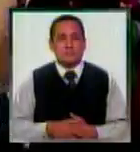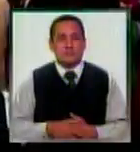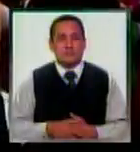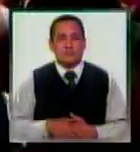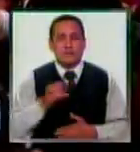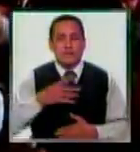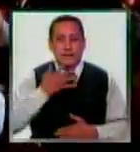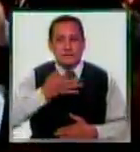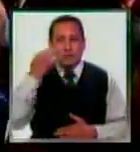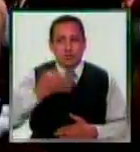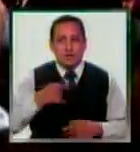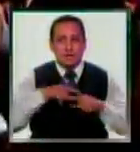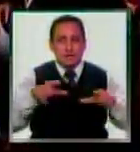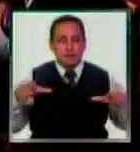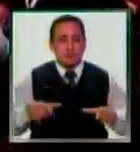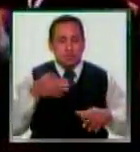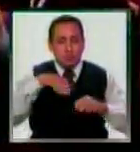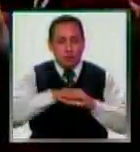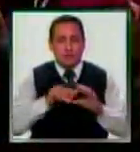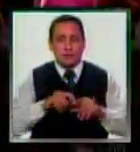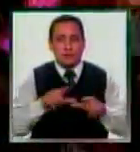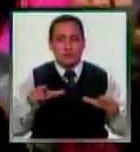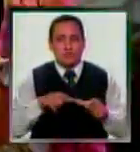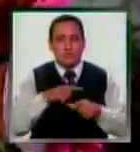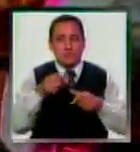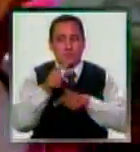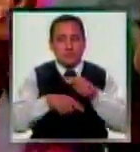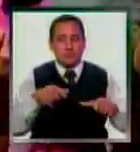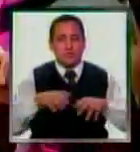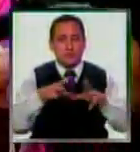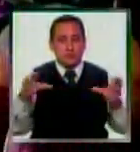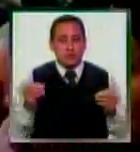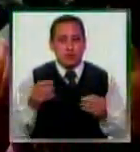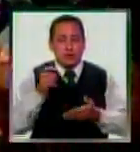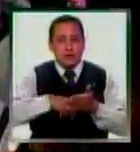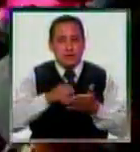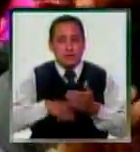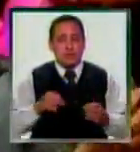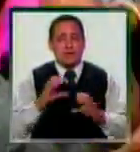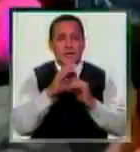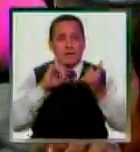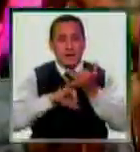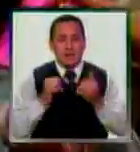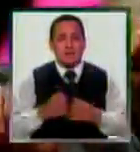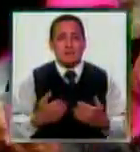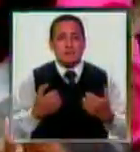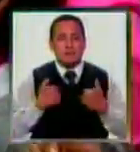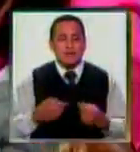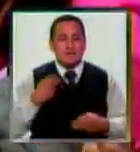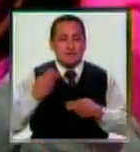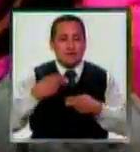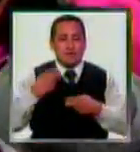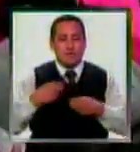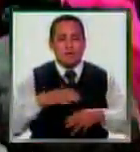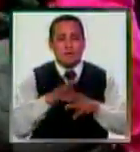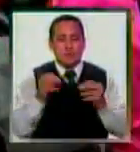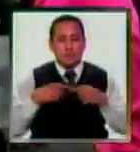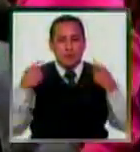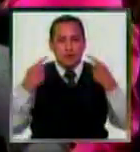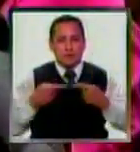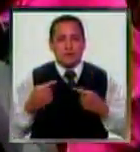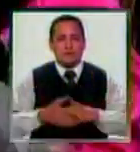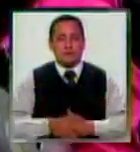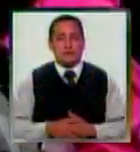mientras no teníamos nosotros la seguridad de estas reservas, el polo petroquímico y el gasoducto tenía dificultades para